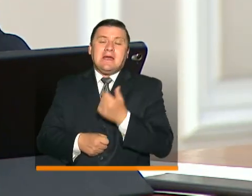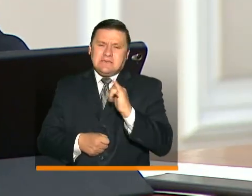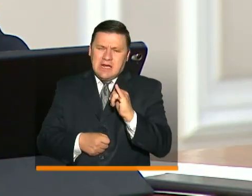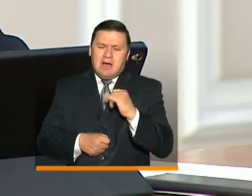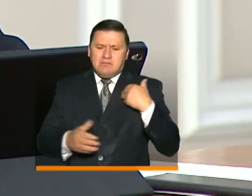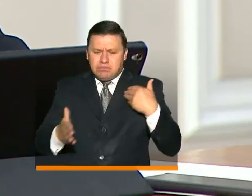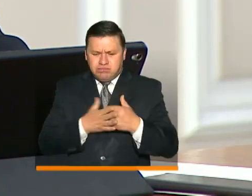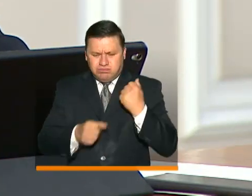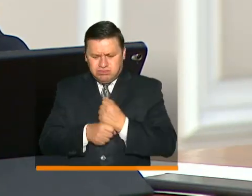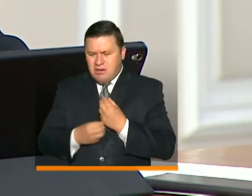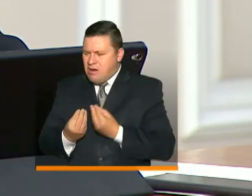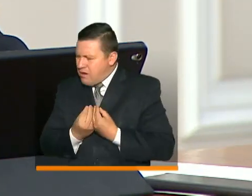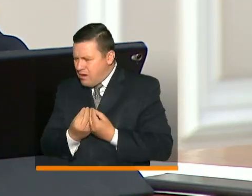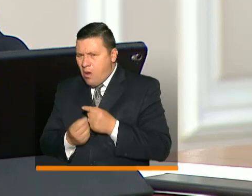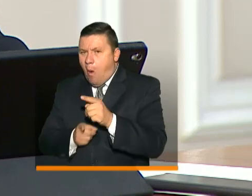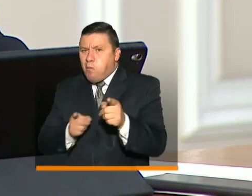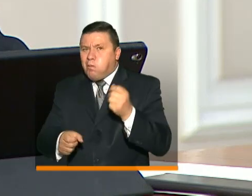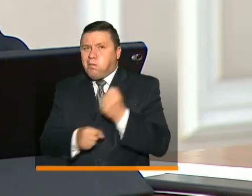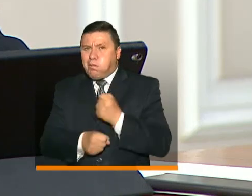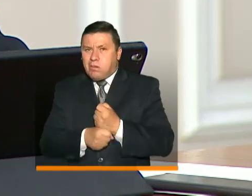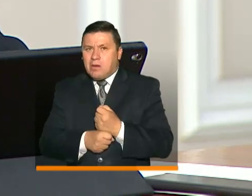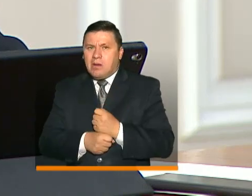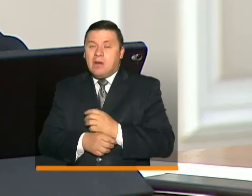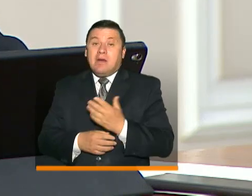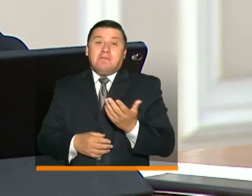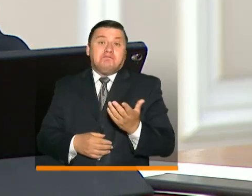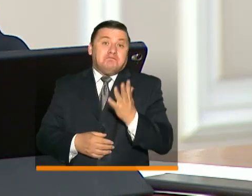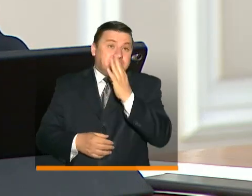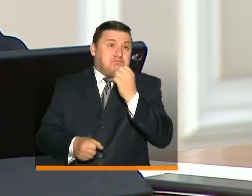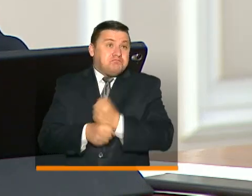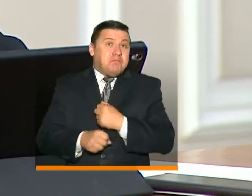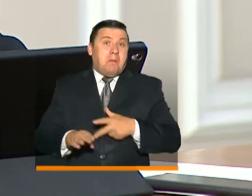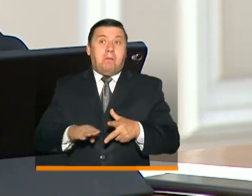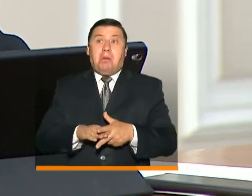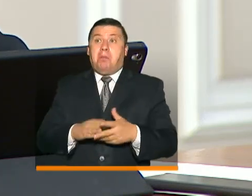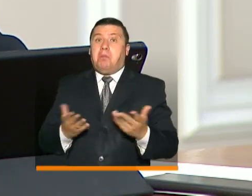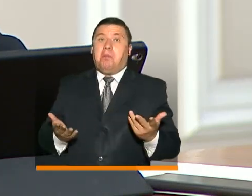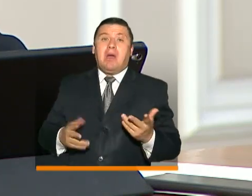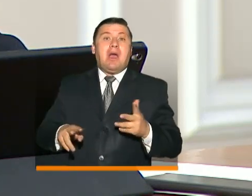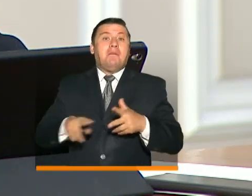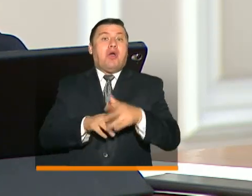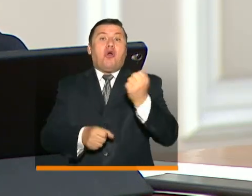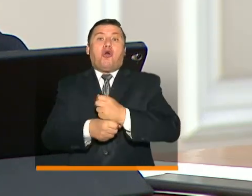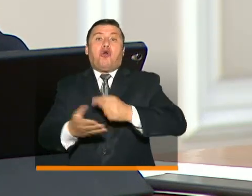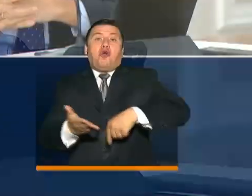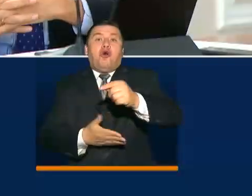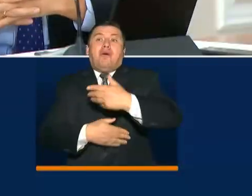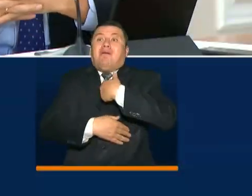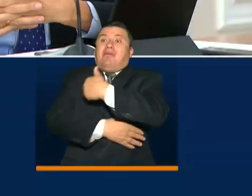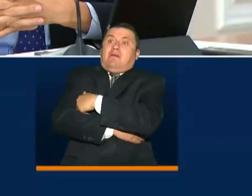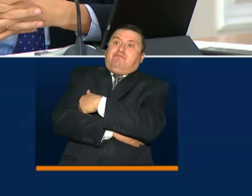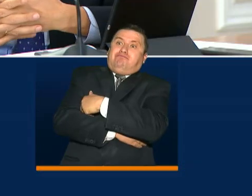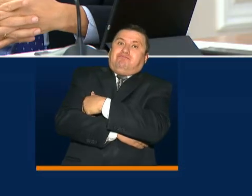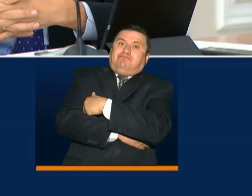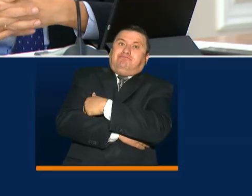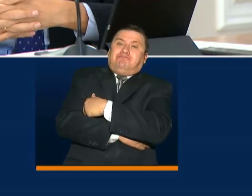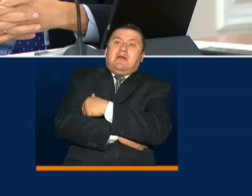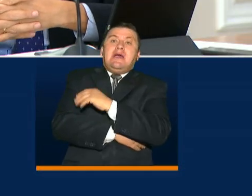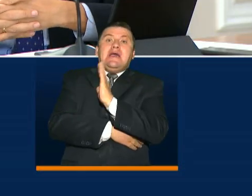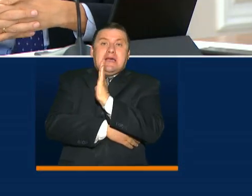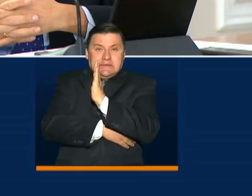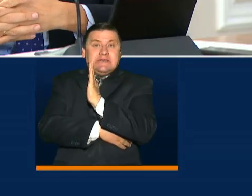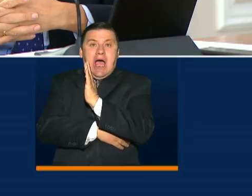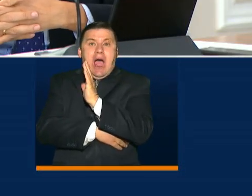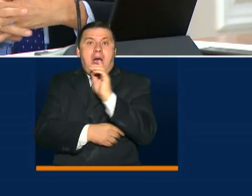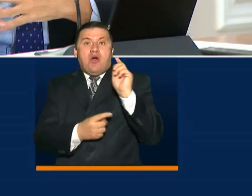hemos venido trabajando a aquellos trabajadores que se quedaron sin empleo, que les cancelaron ese contrato. Ya se habíamos creado el subsidio